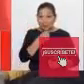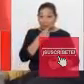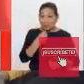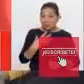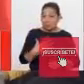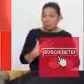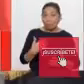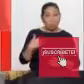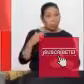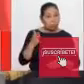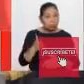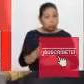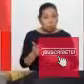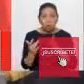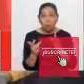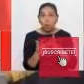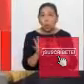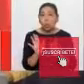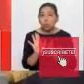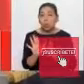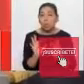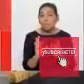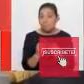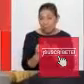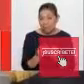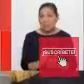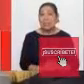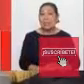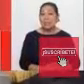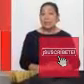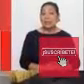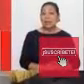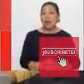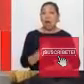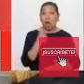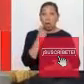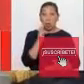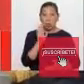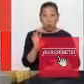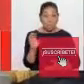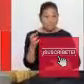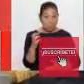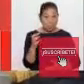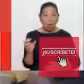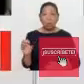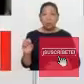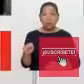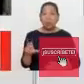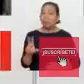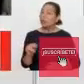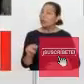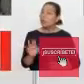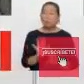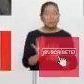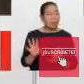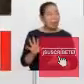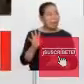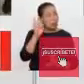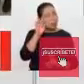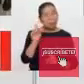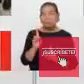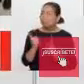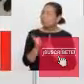criminal, inmediatamente nos pusimos en comunicación con los familiares. Y el señor, el papá, nos indicó que no quería que la policía